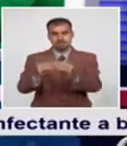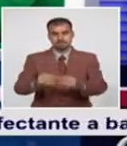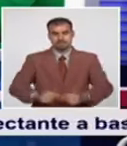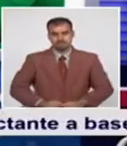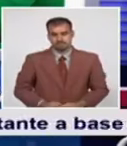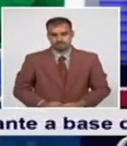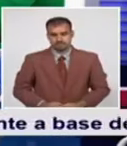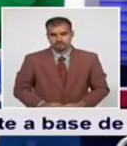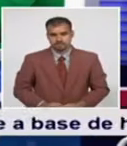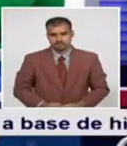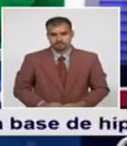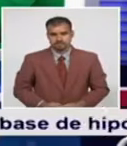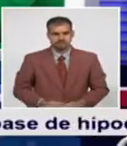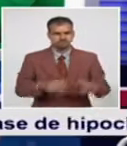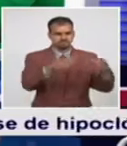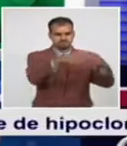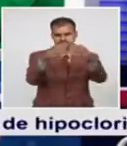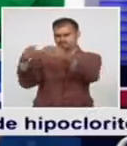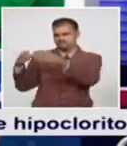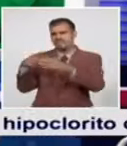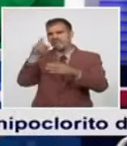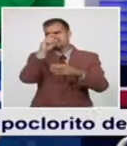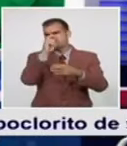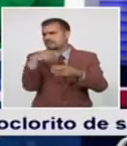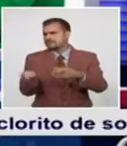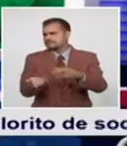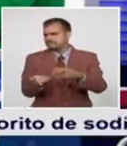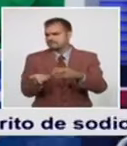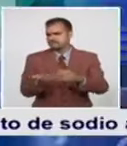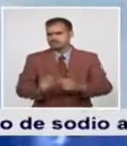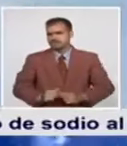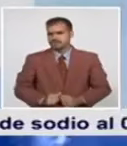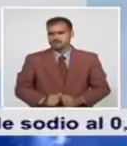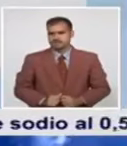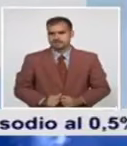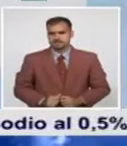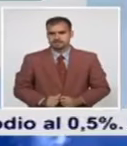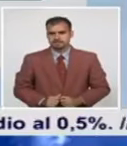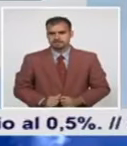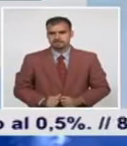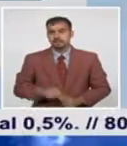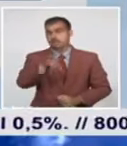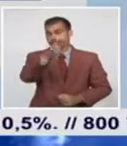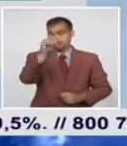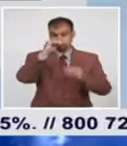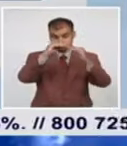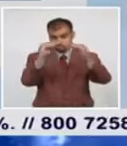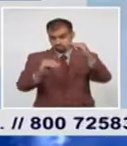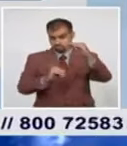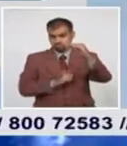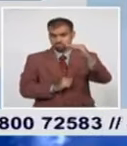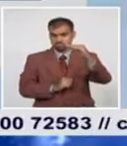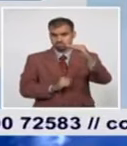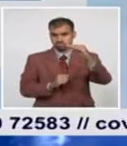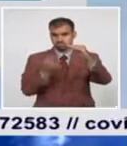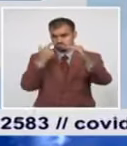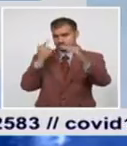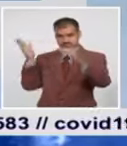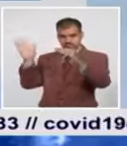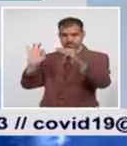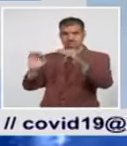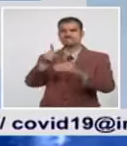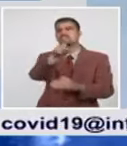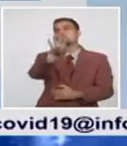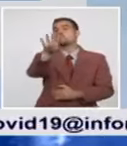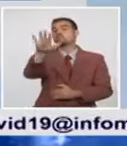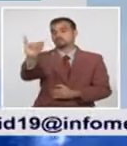por edades de los diagnosticados ayer. Menor de 20 años, ahí lo tienen 146, y